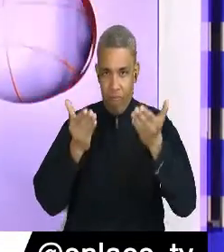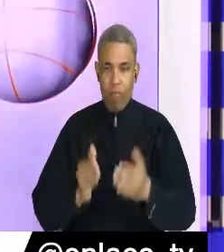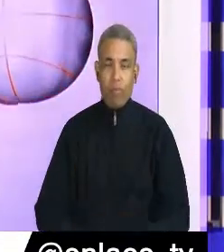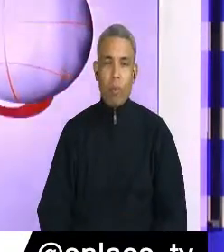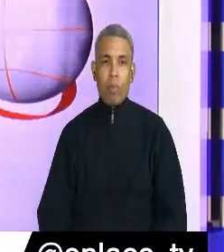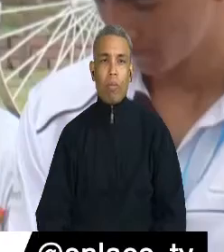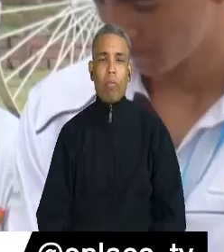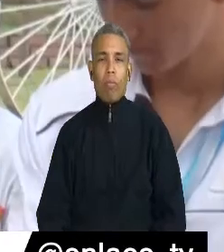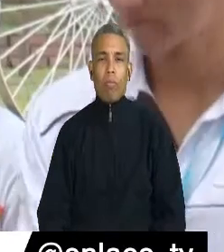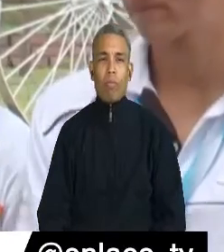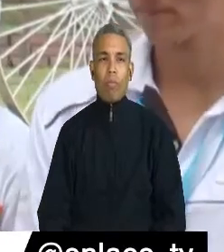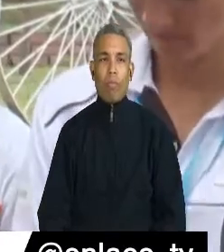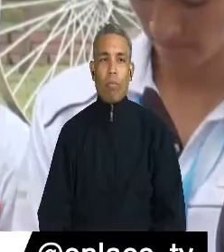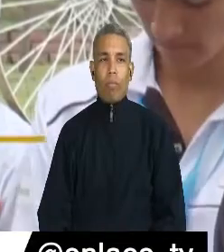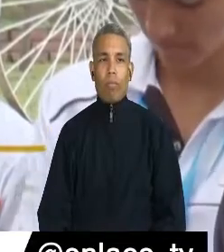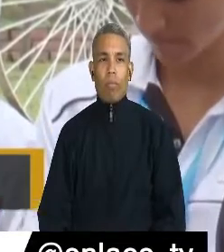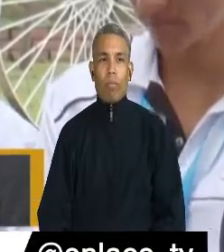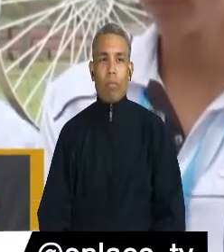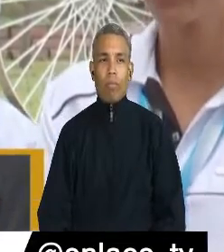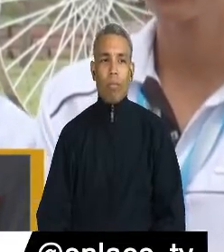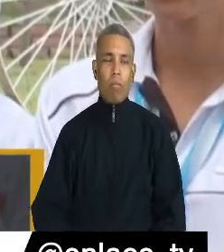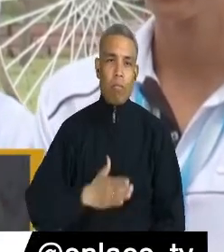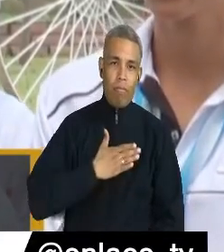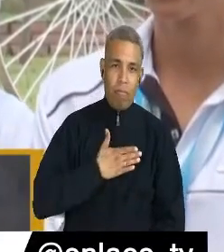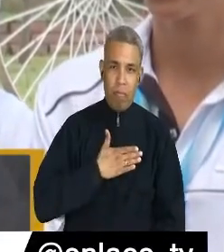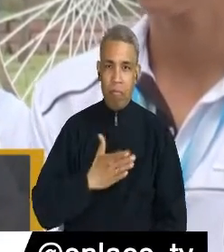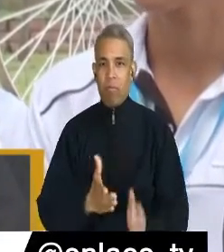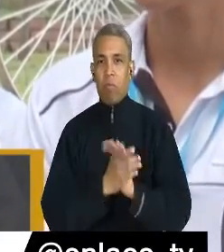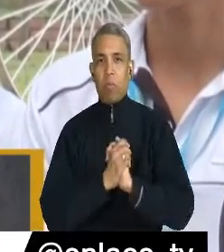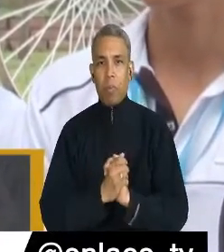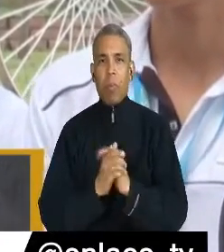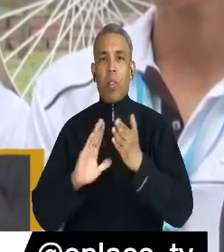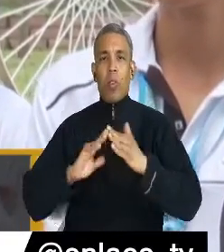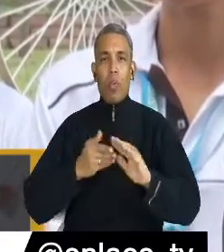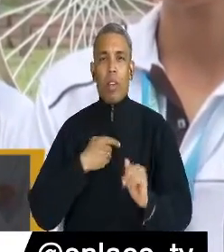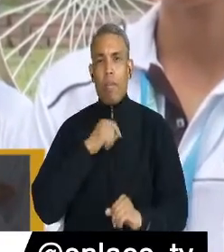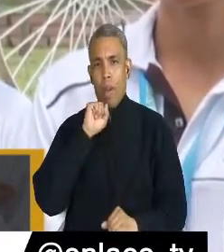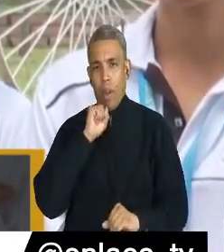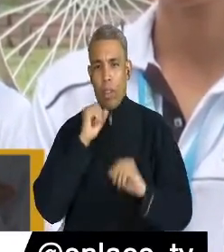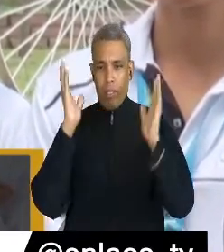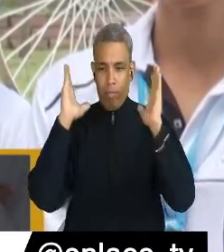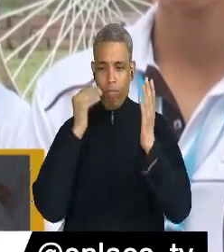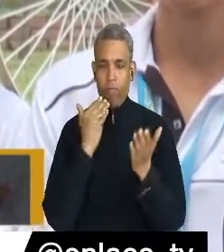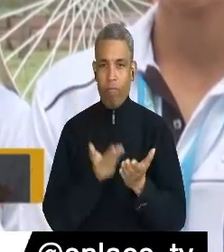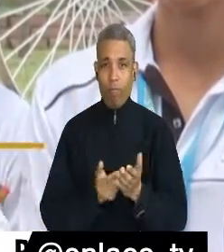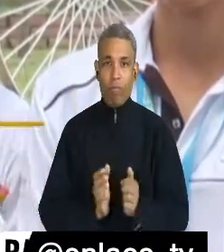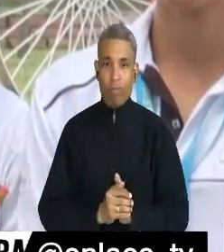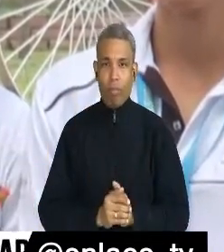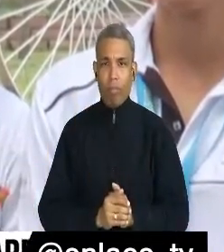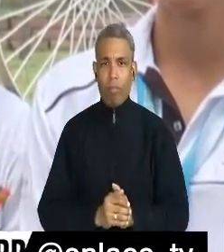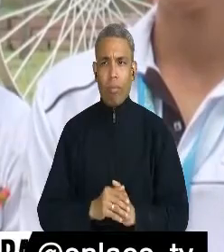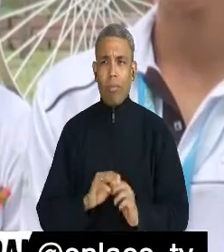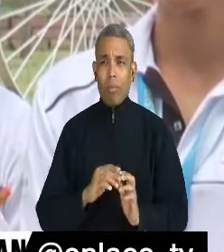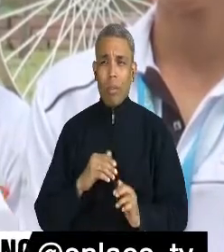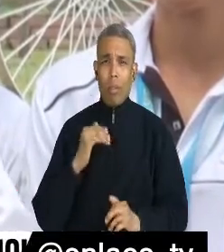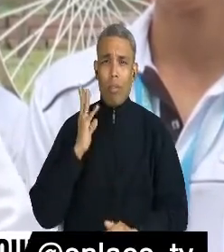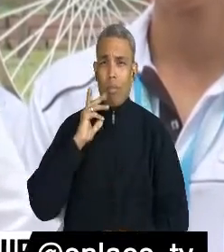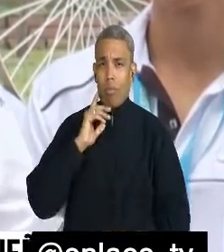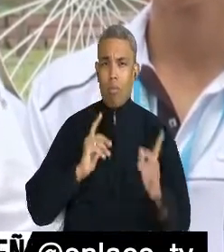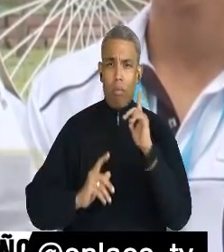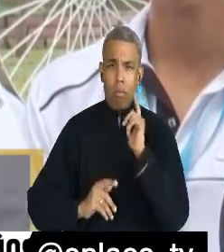pero saludos compañeros en estudios amable de la audiencia de las noticias entre tantas malas noticias que hemos referenciado en los